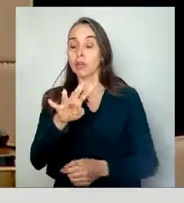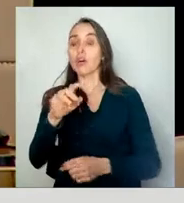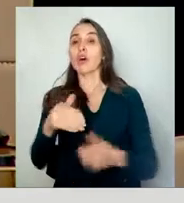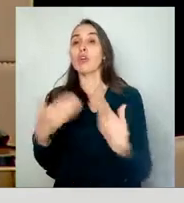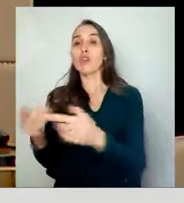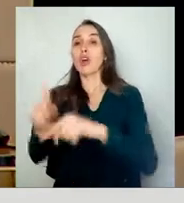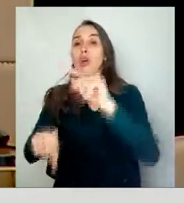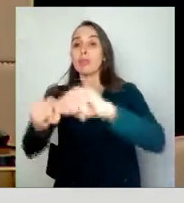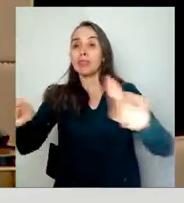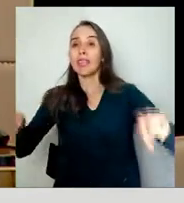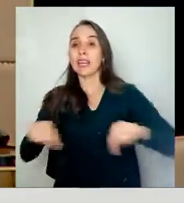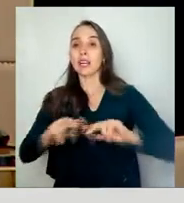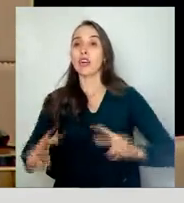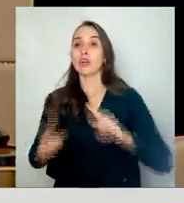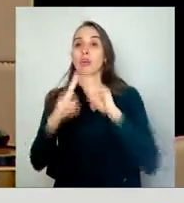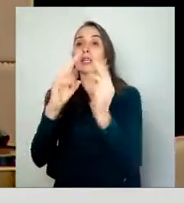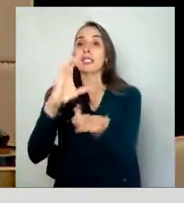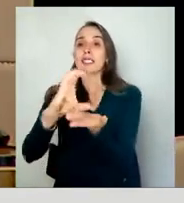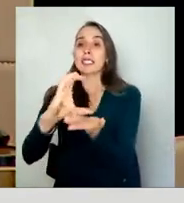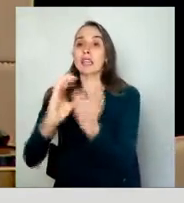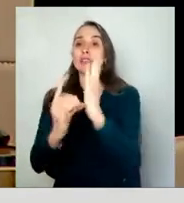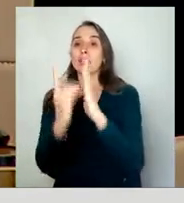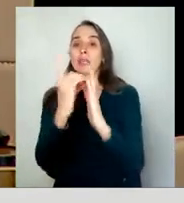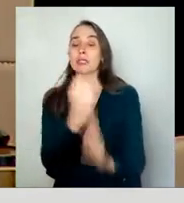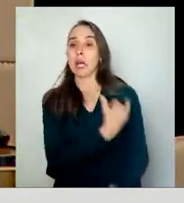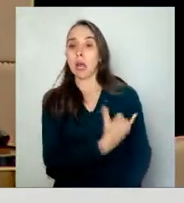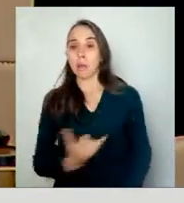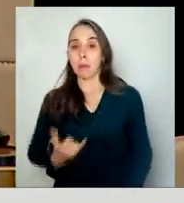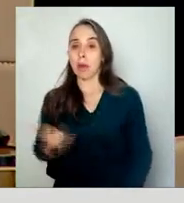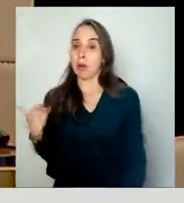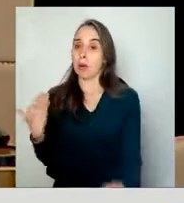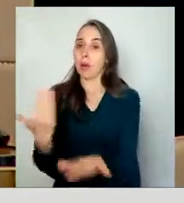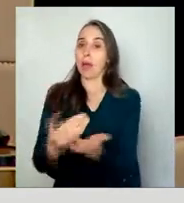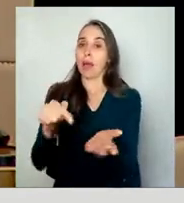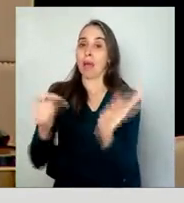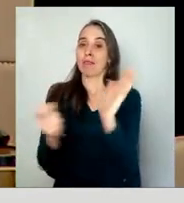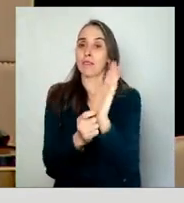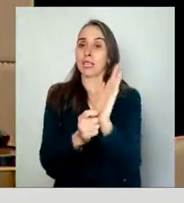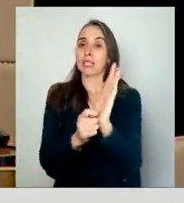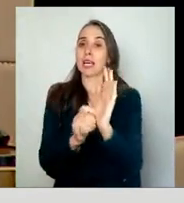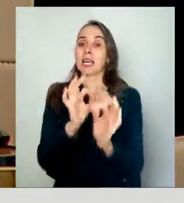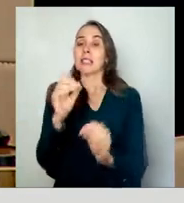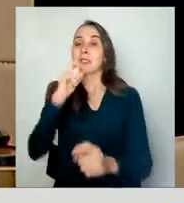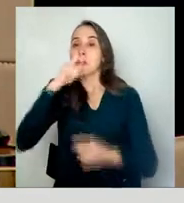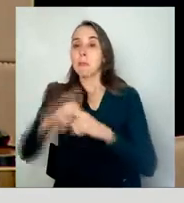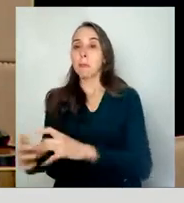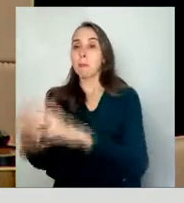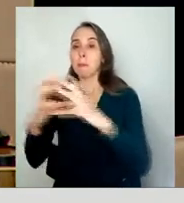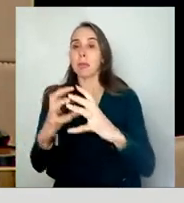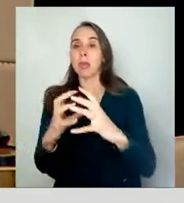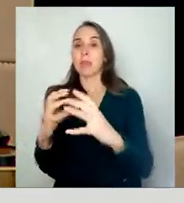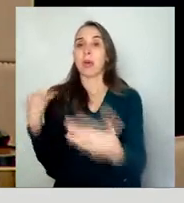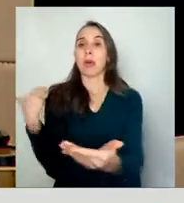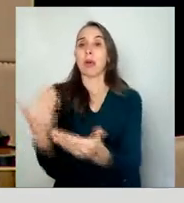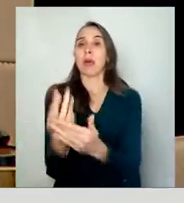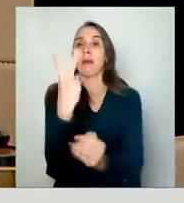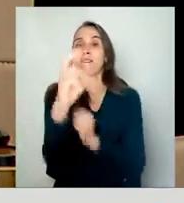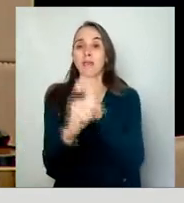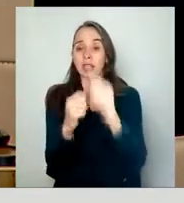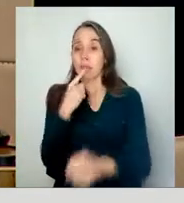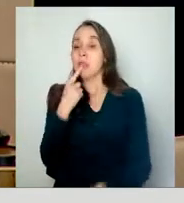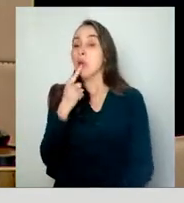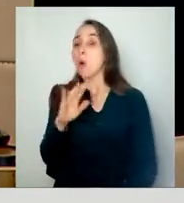centro de desarrollo aymara pero hasta la fecha no se ha movido una piedra son casi 20 años de una promesa incumplida